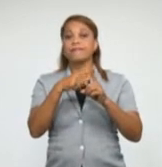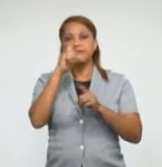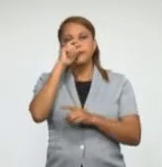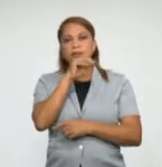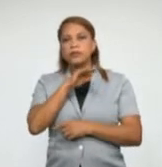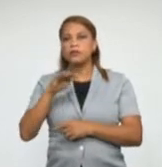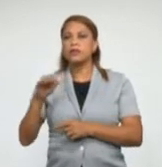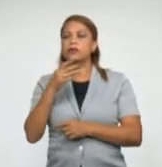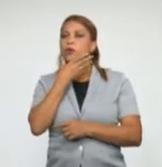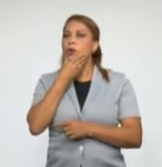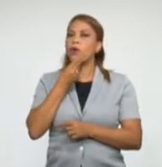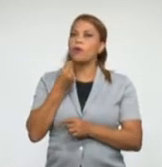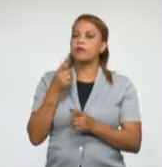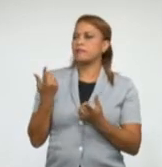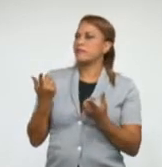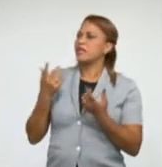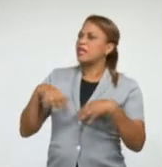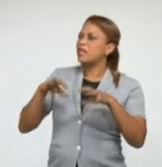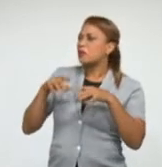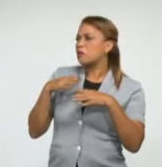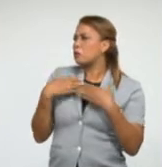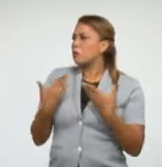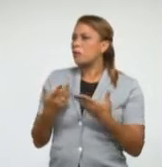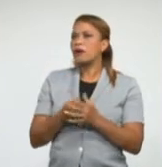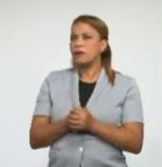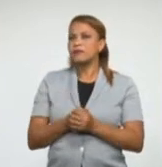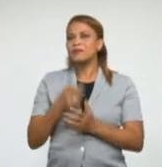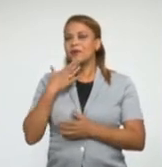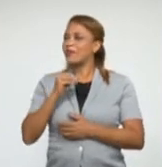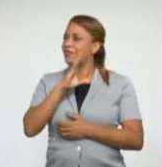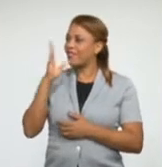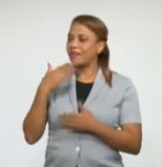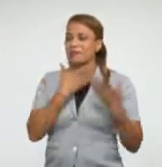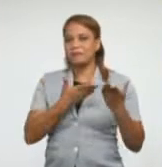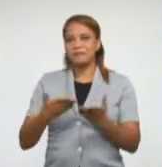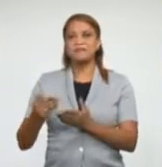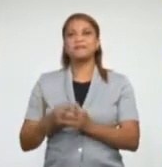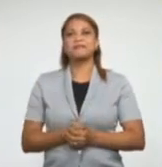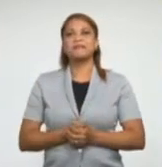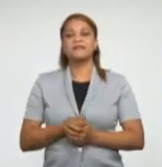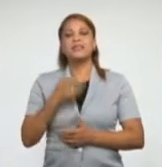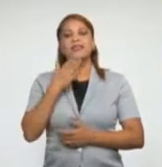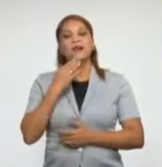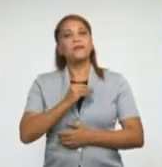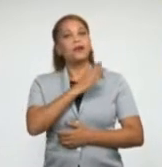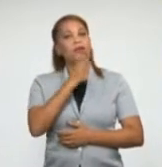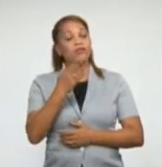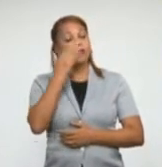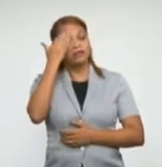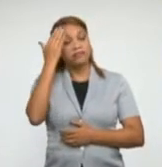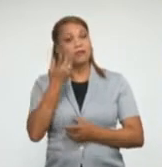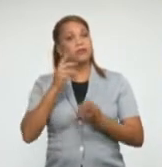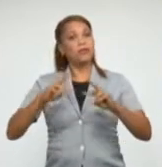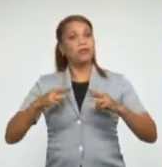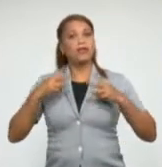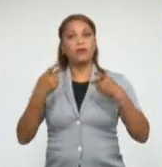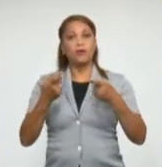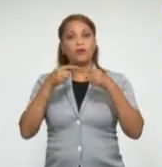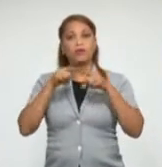¿Cuál es la situación actual, doctora? Muy buenos días y bienvenida. Bueno, buenos días. Un placer volver a estar en este